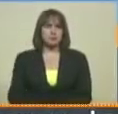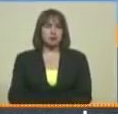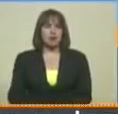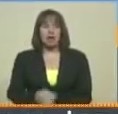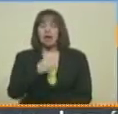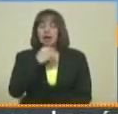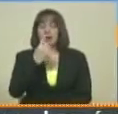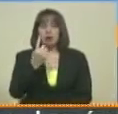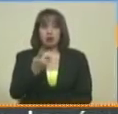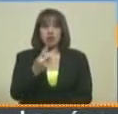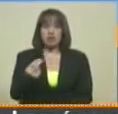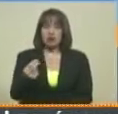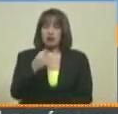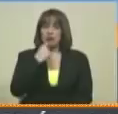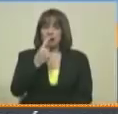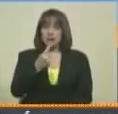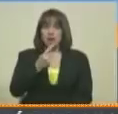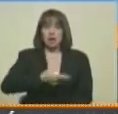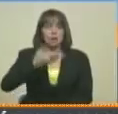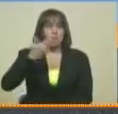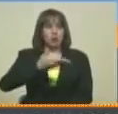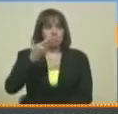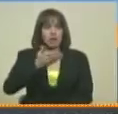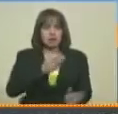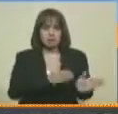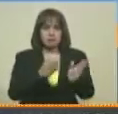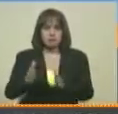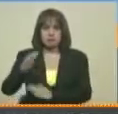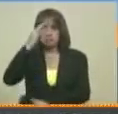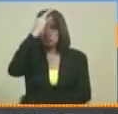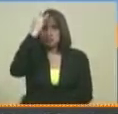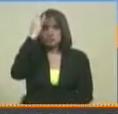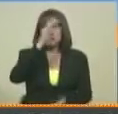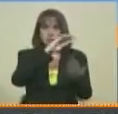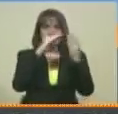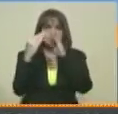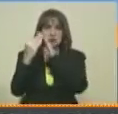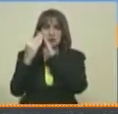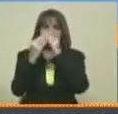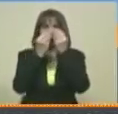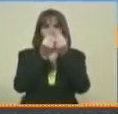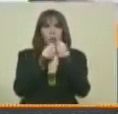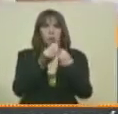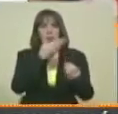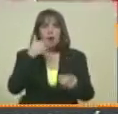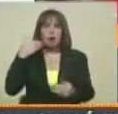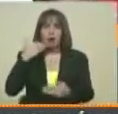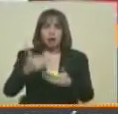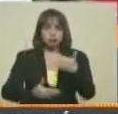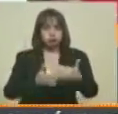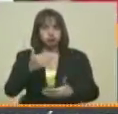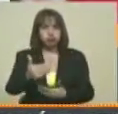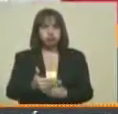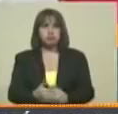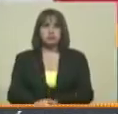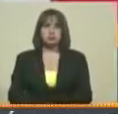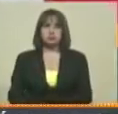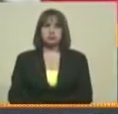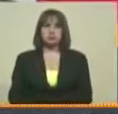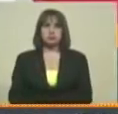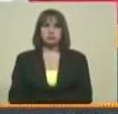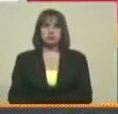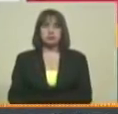la importancia de organizarse en consejo comunal para mejorar su comunidad, para avanzar en